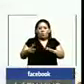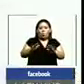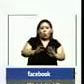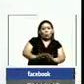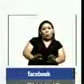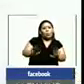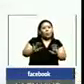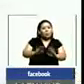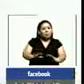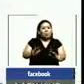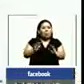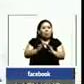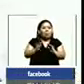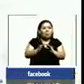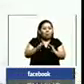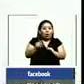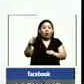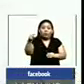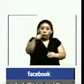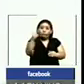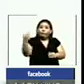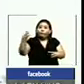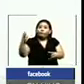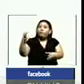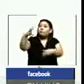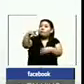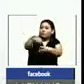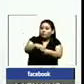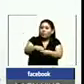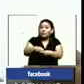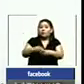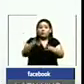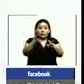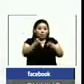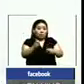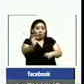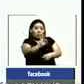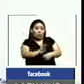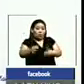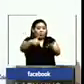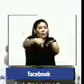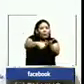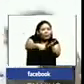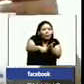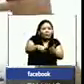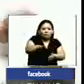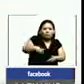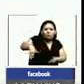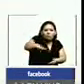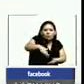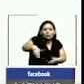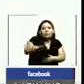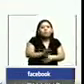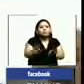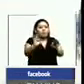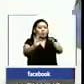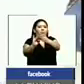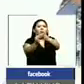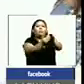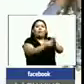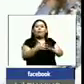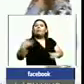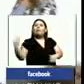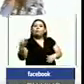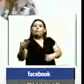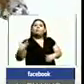hogar No quieren hacer nada Y no Y esto es de involucrarse Todos Si queremos tener Unos mejores municipios Si queremos tener Unas mejores comunidades Tenemos